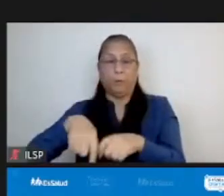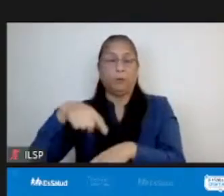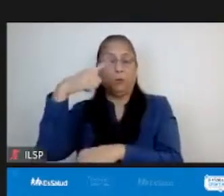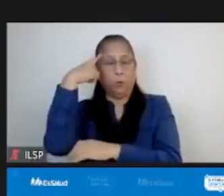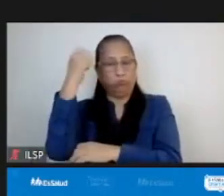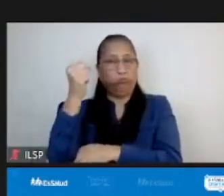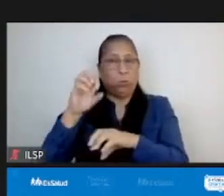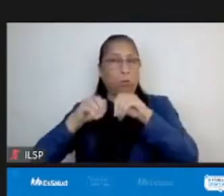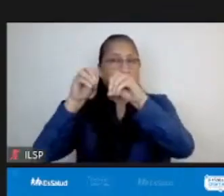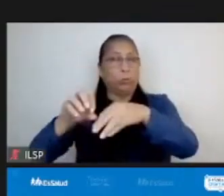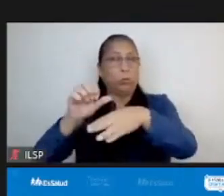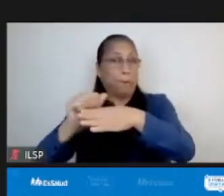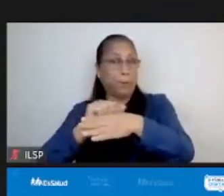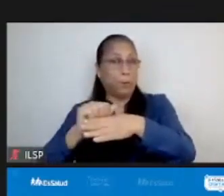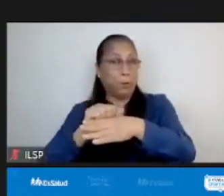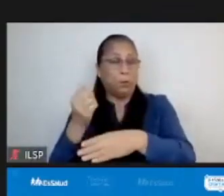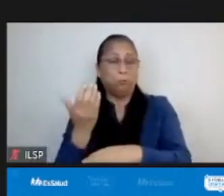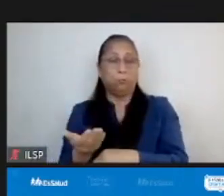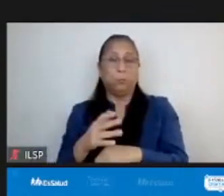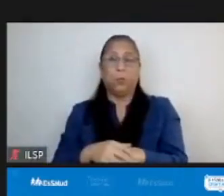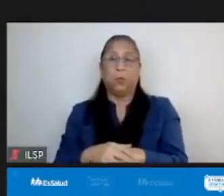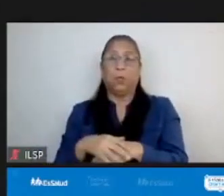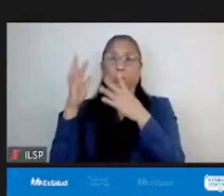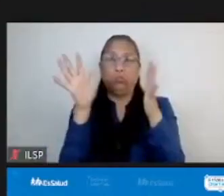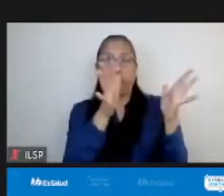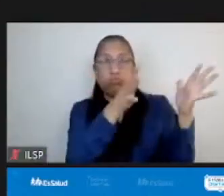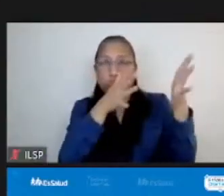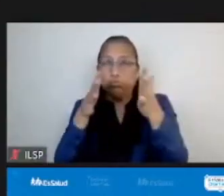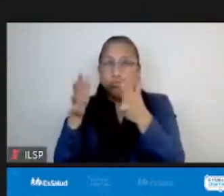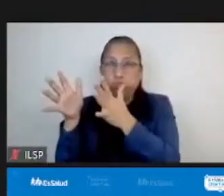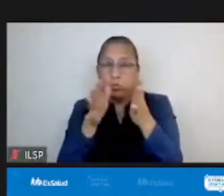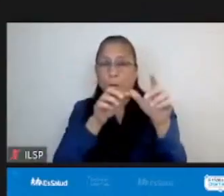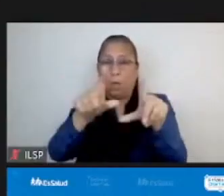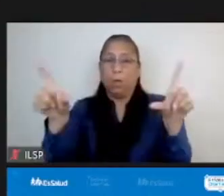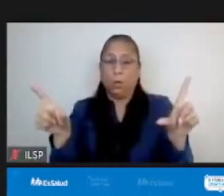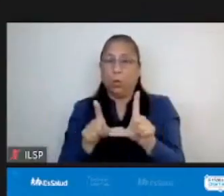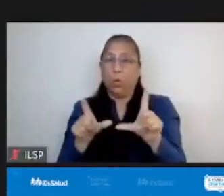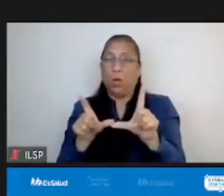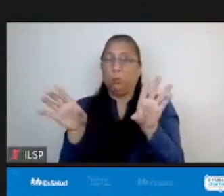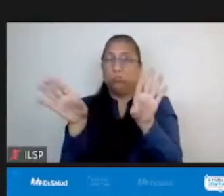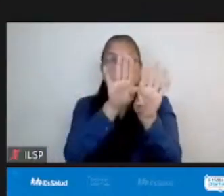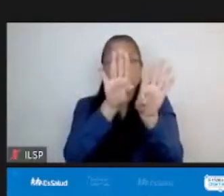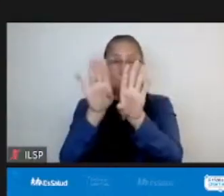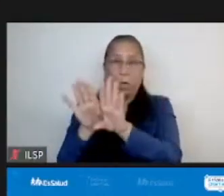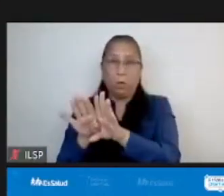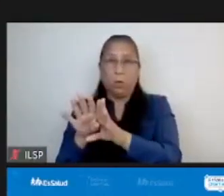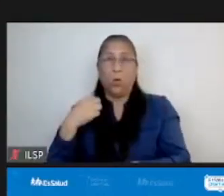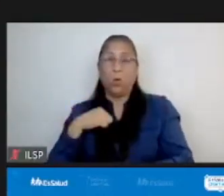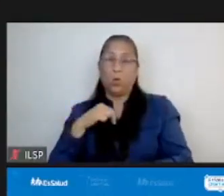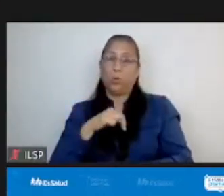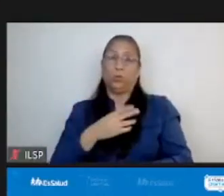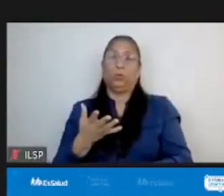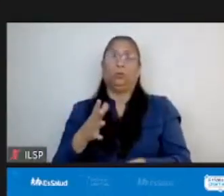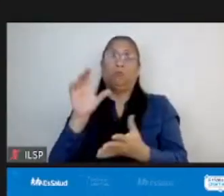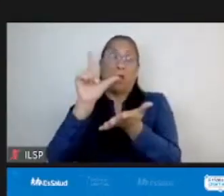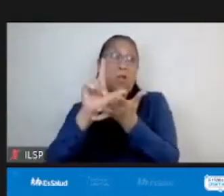aplique, es la ventilación en lugares cerrados. Nosotros pasamos bueno, yo le hablo de